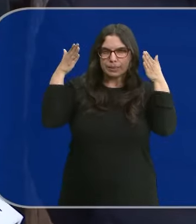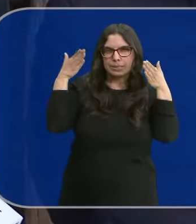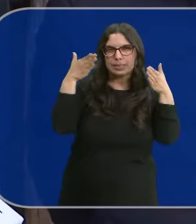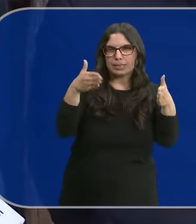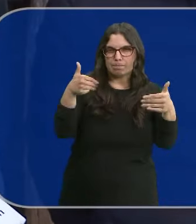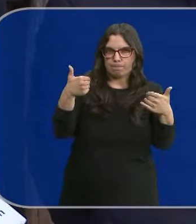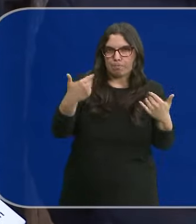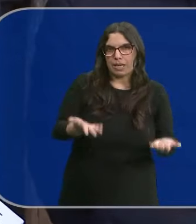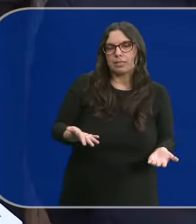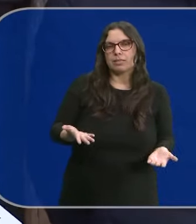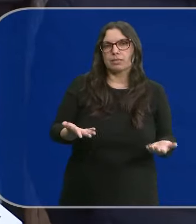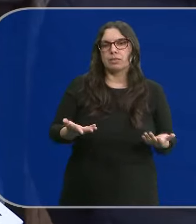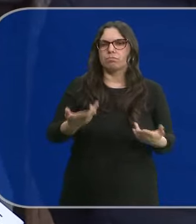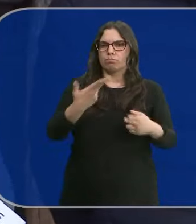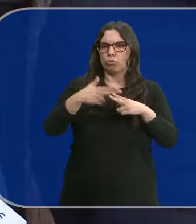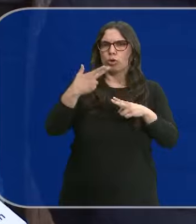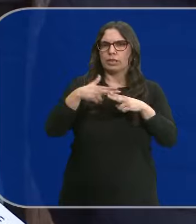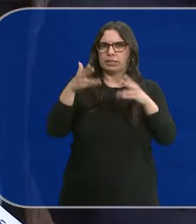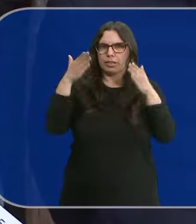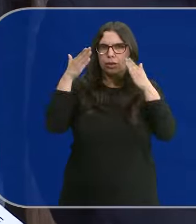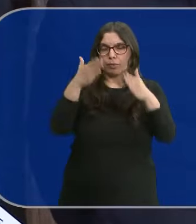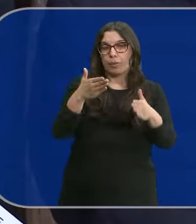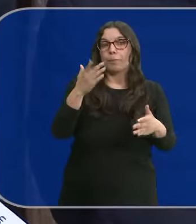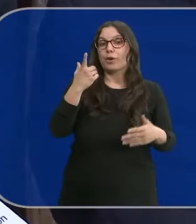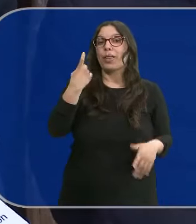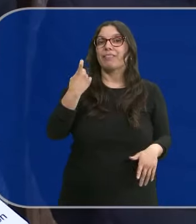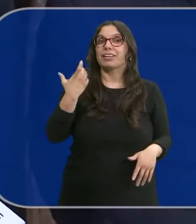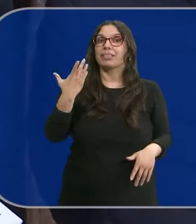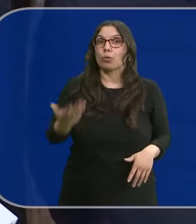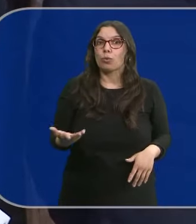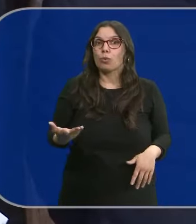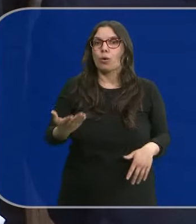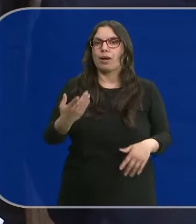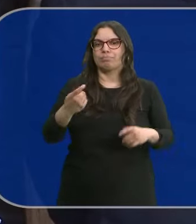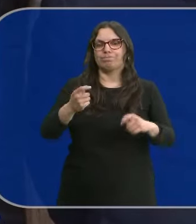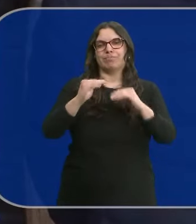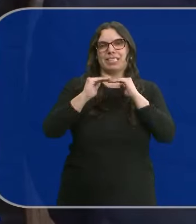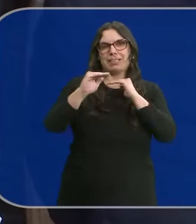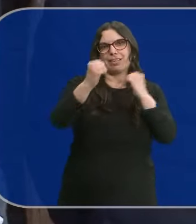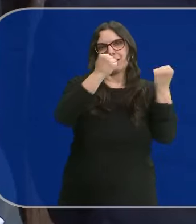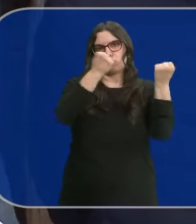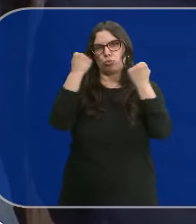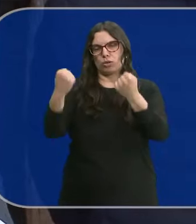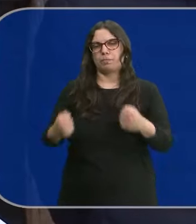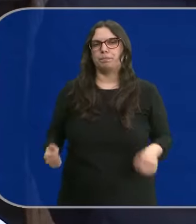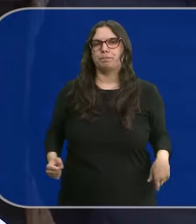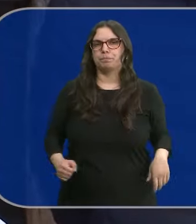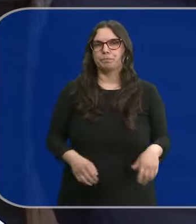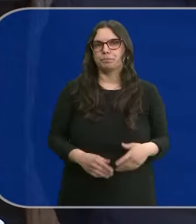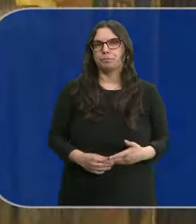intensificando esa política, pero lo que hace falta es estabilidad institucional.